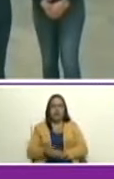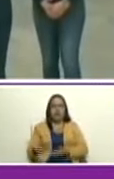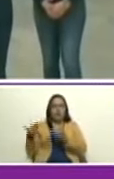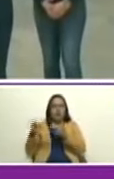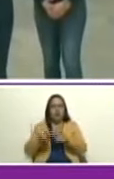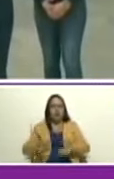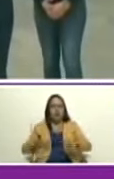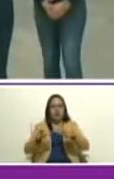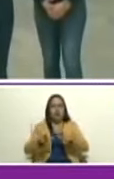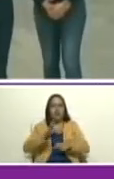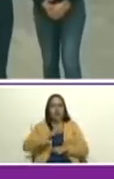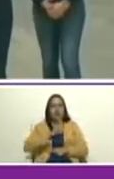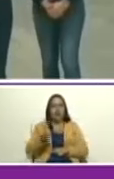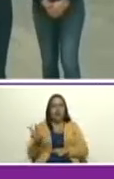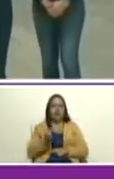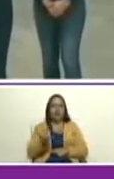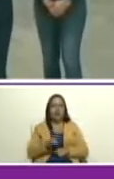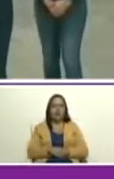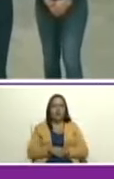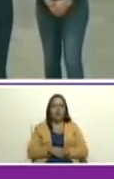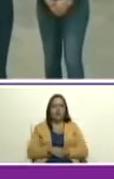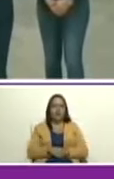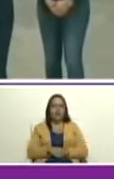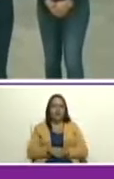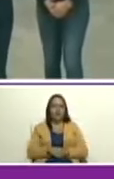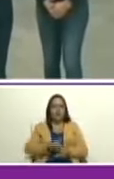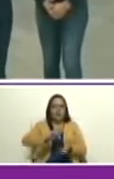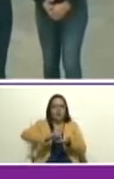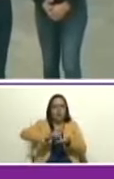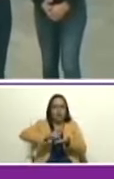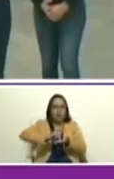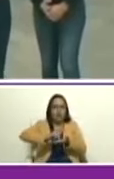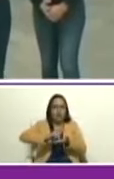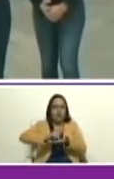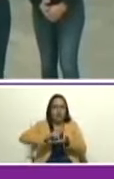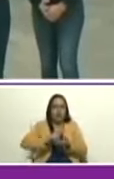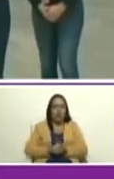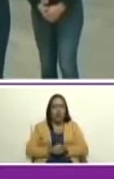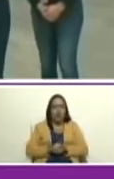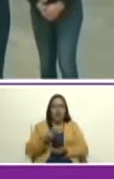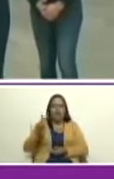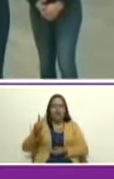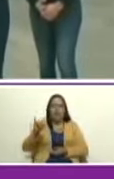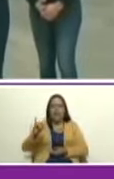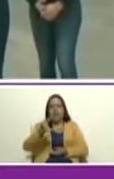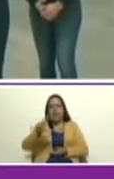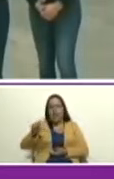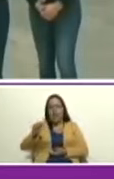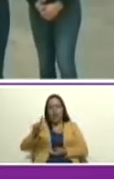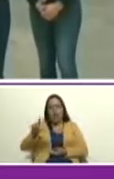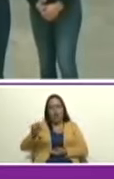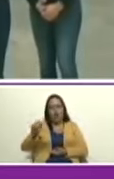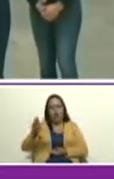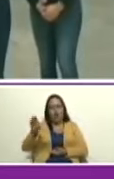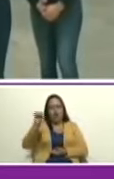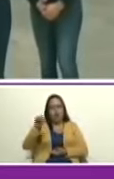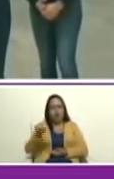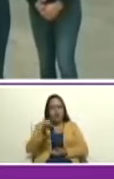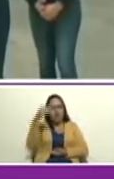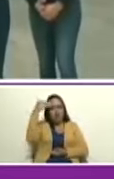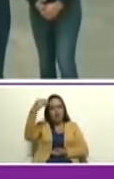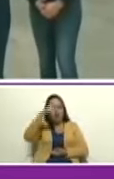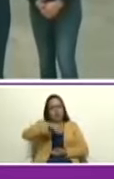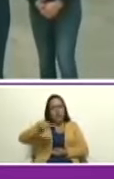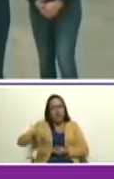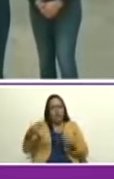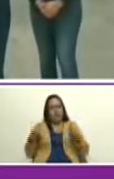del Banco de Venezuela, en la parroquia Olegario Villalobos. Mi saludo a la gente de Maracaibo,